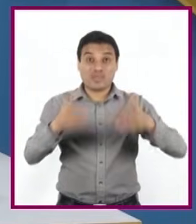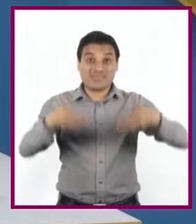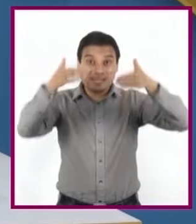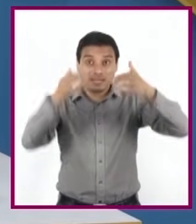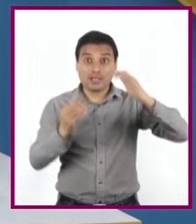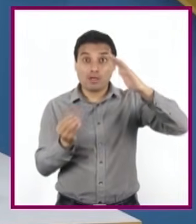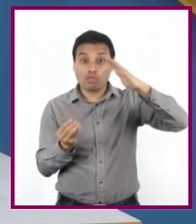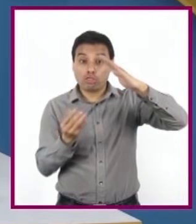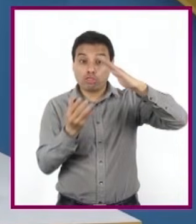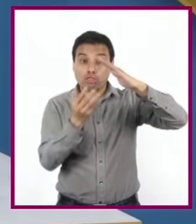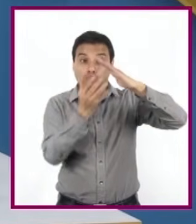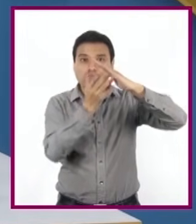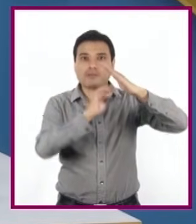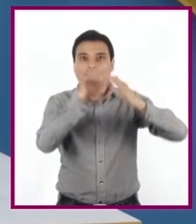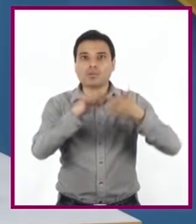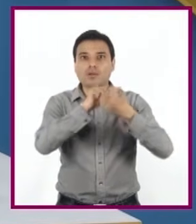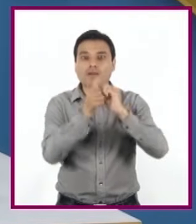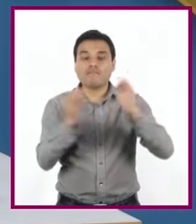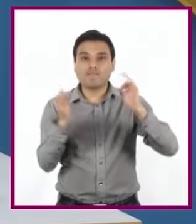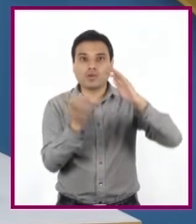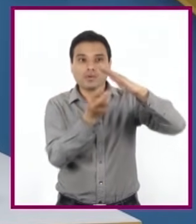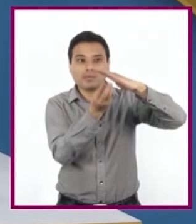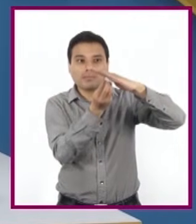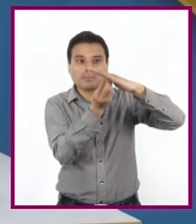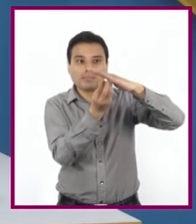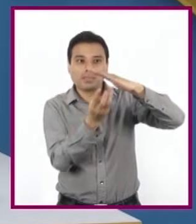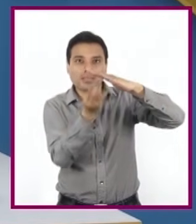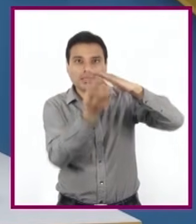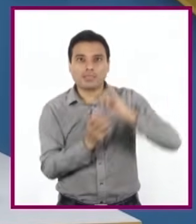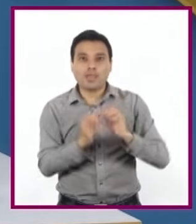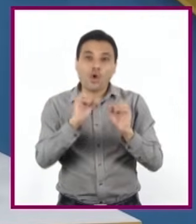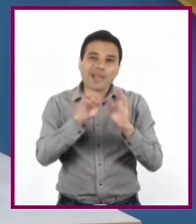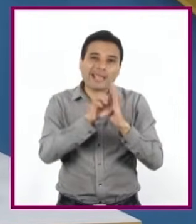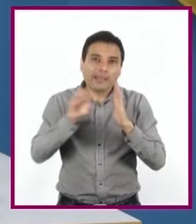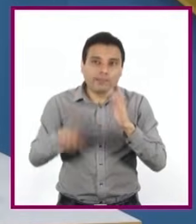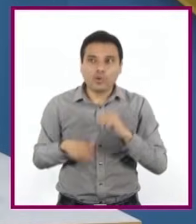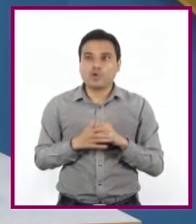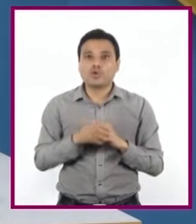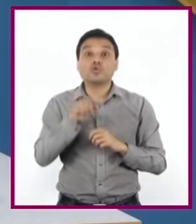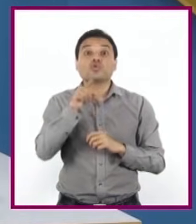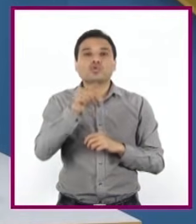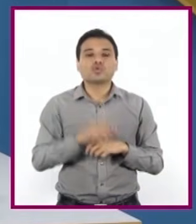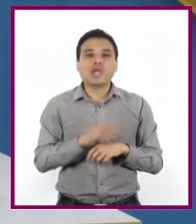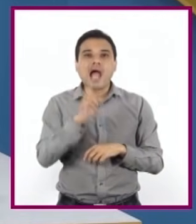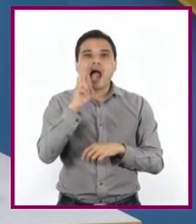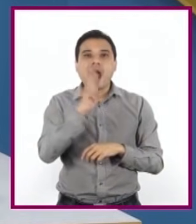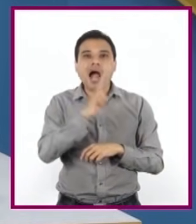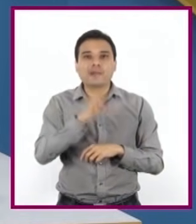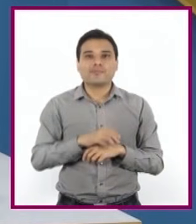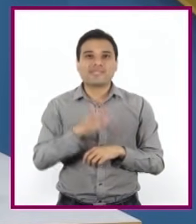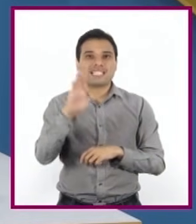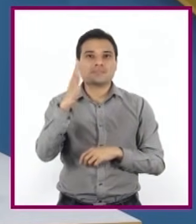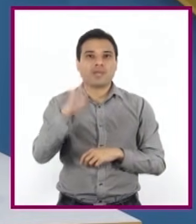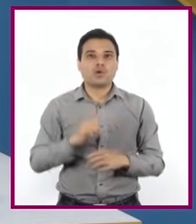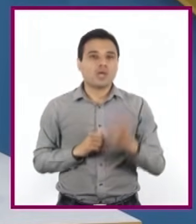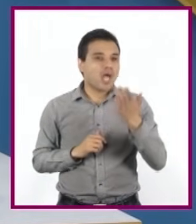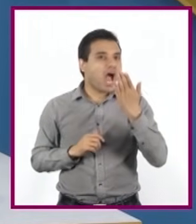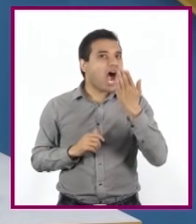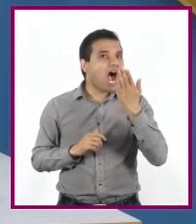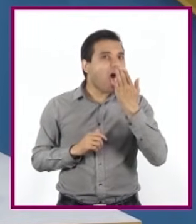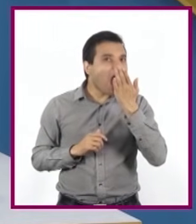techo, se enfría formando gotitas de agua. Otro ejemplo es cuando exhalan su aliento sobre un espejo.